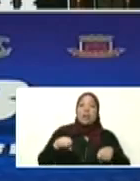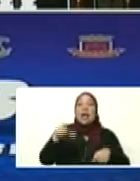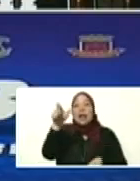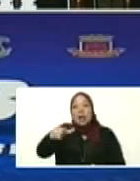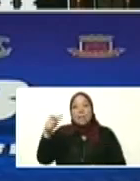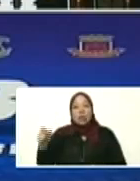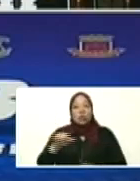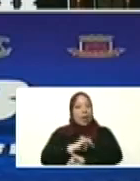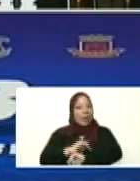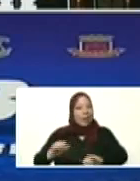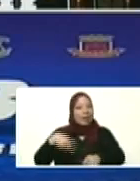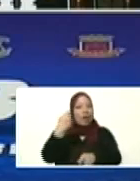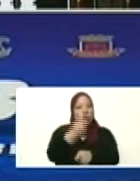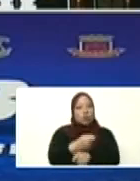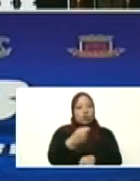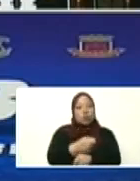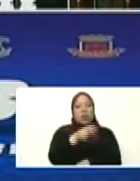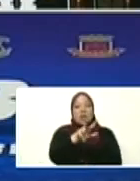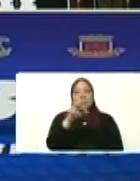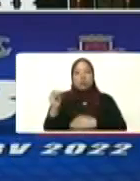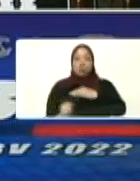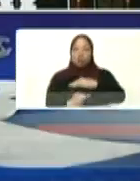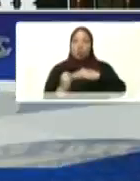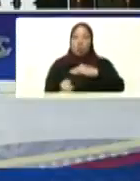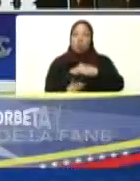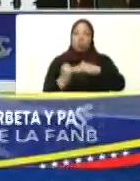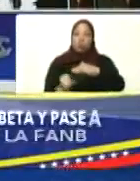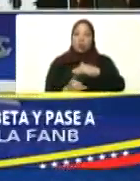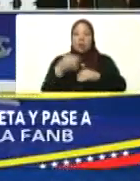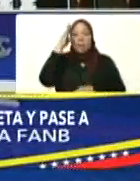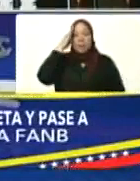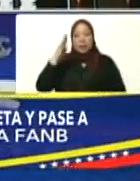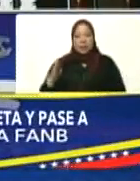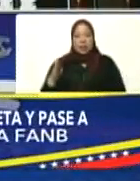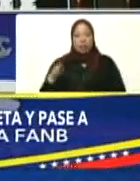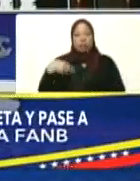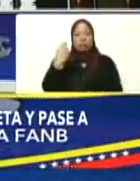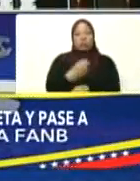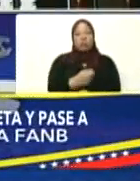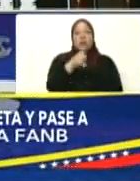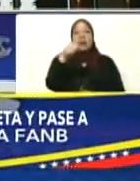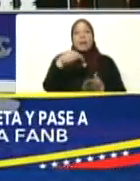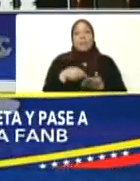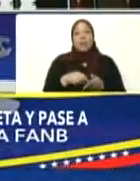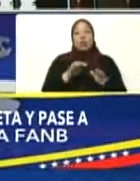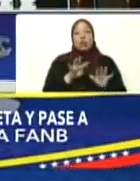oficiales egresados de los institutos de formación de oficiales en el año